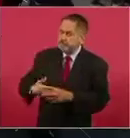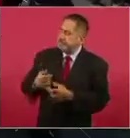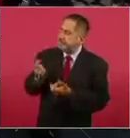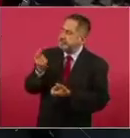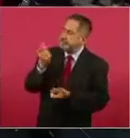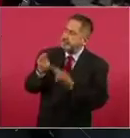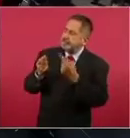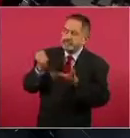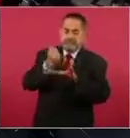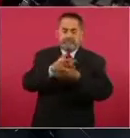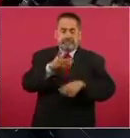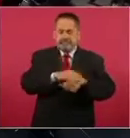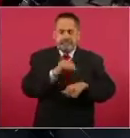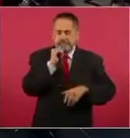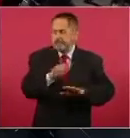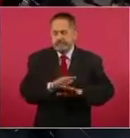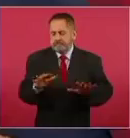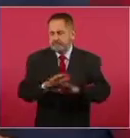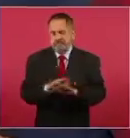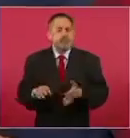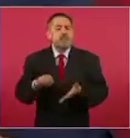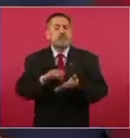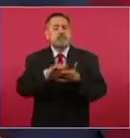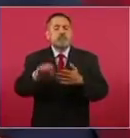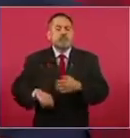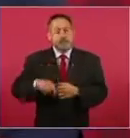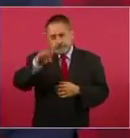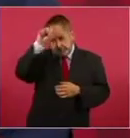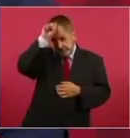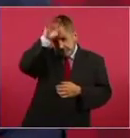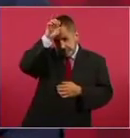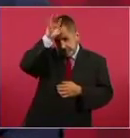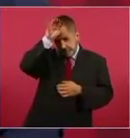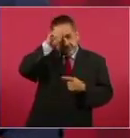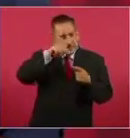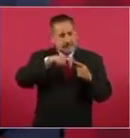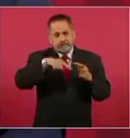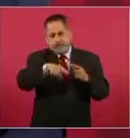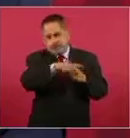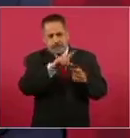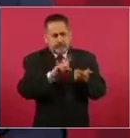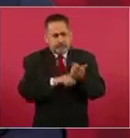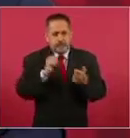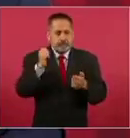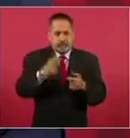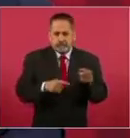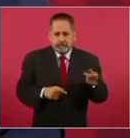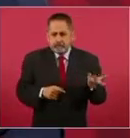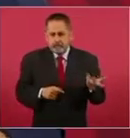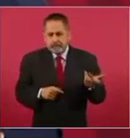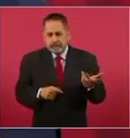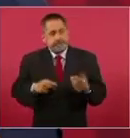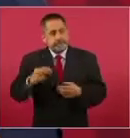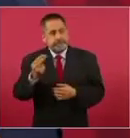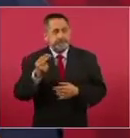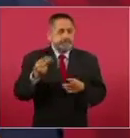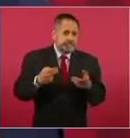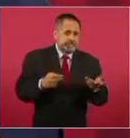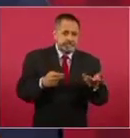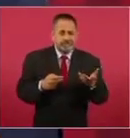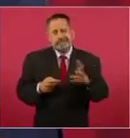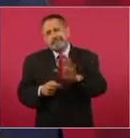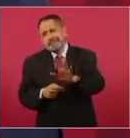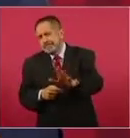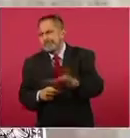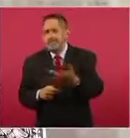por ejemplo la minería todo aquello que implique por eso